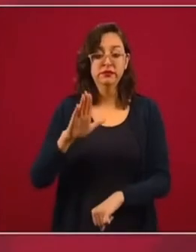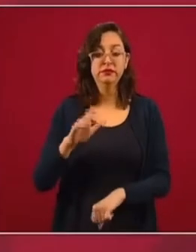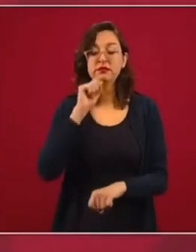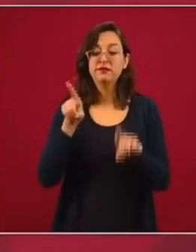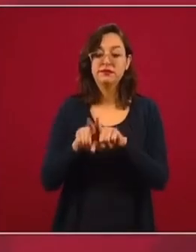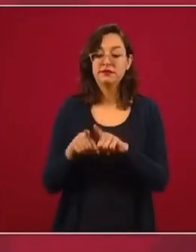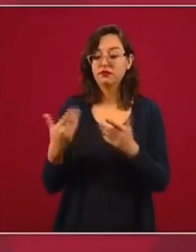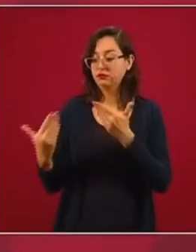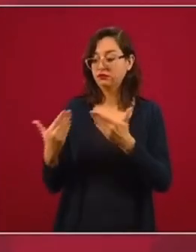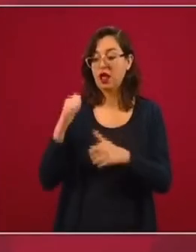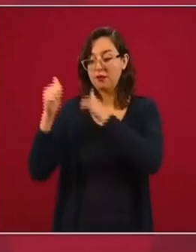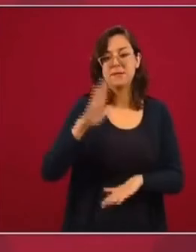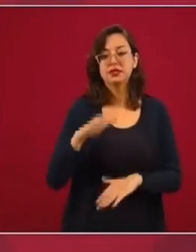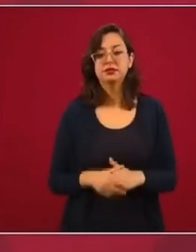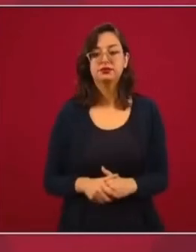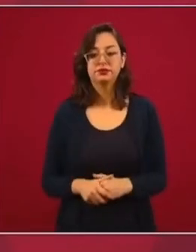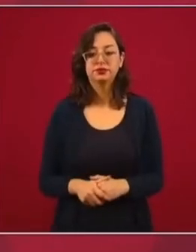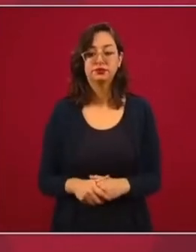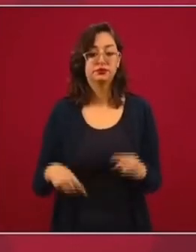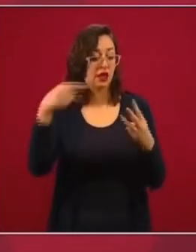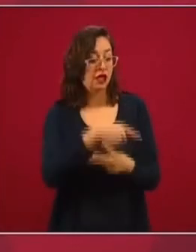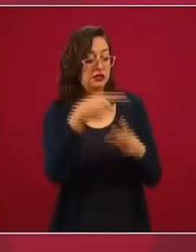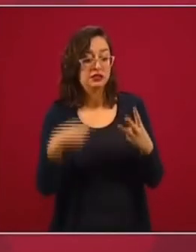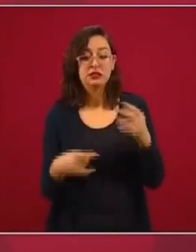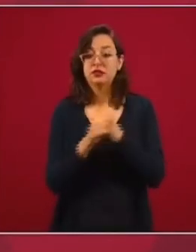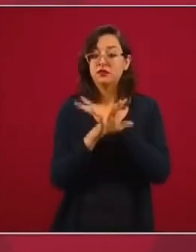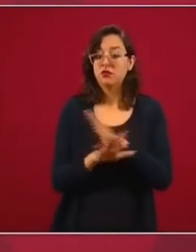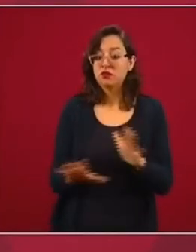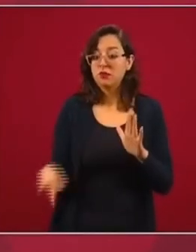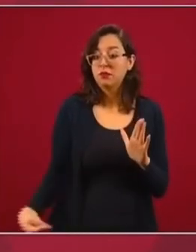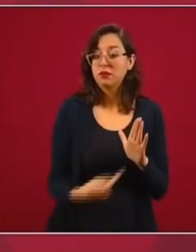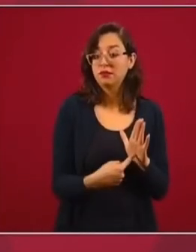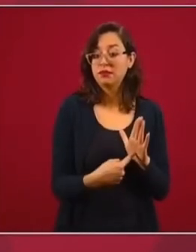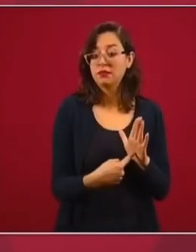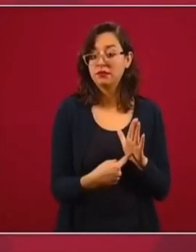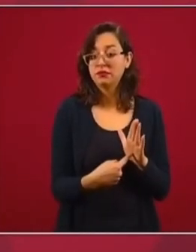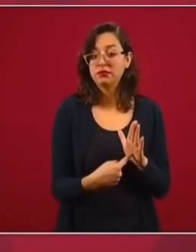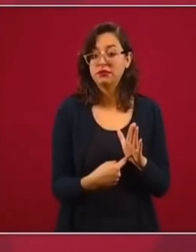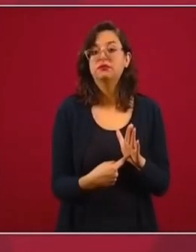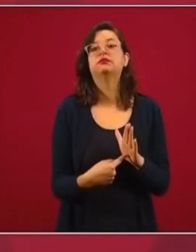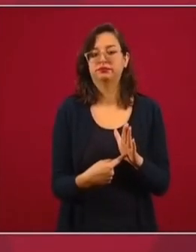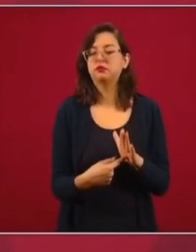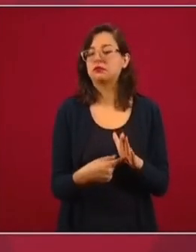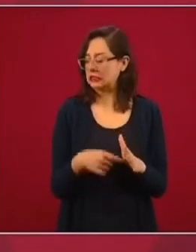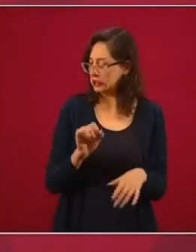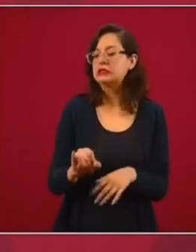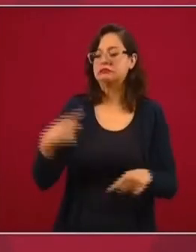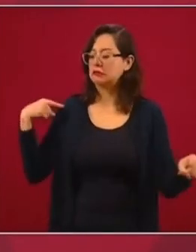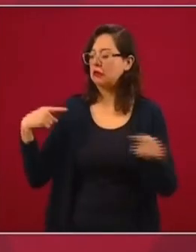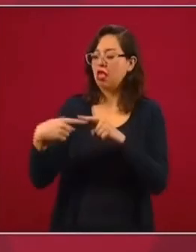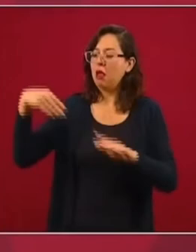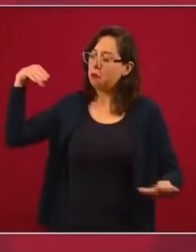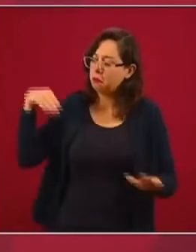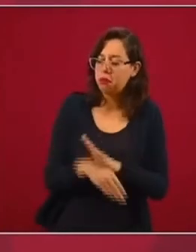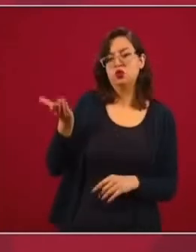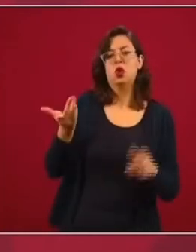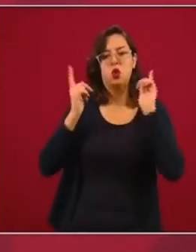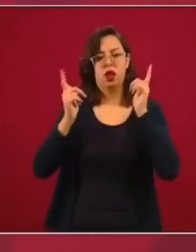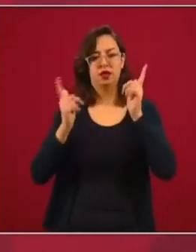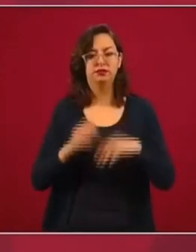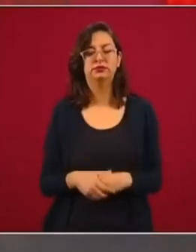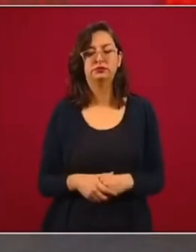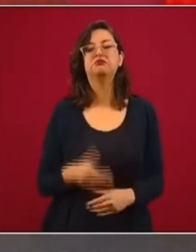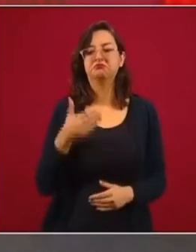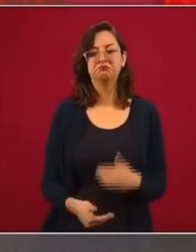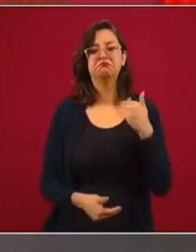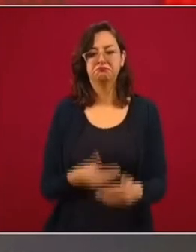abril. Entonces, esos tres datos indican de que ya tocamos fondo. Lo mismo en el caso de la depreciación del peso.